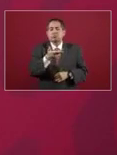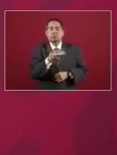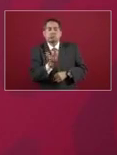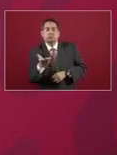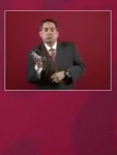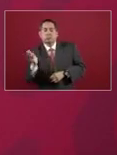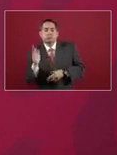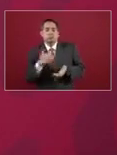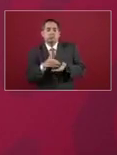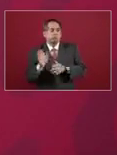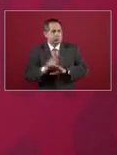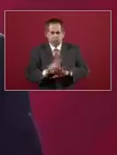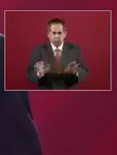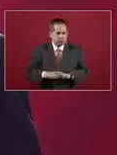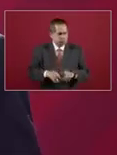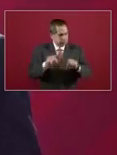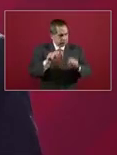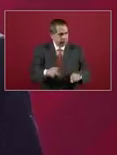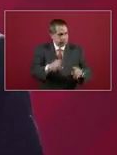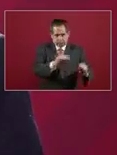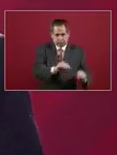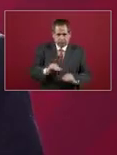quitar el trabajo.